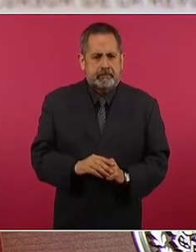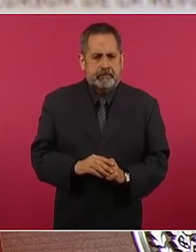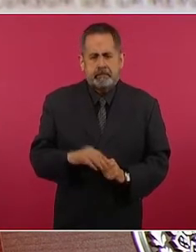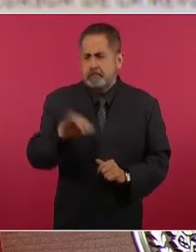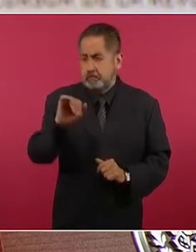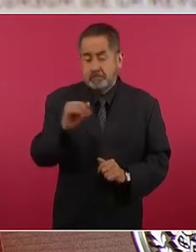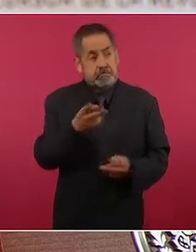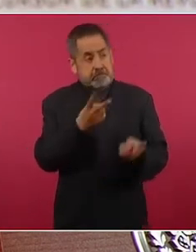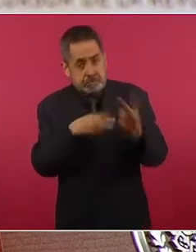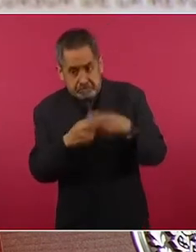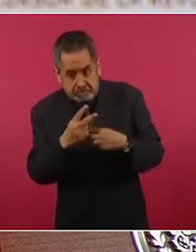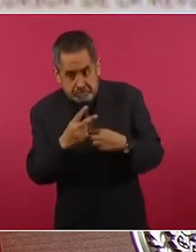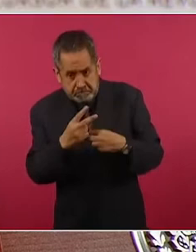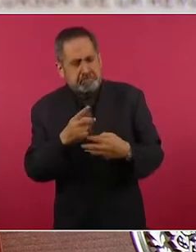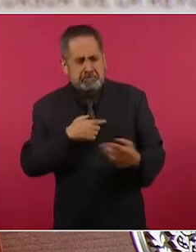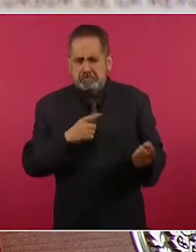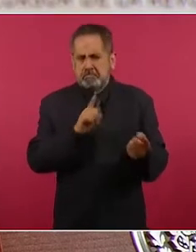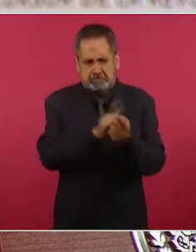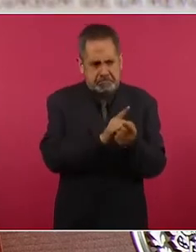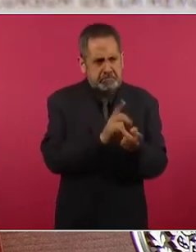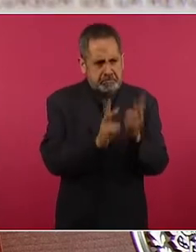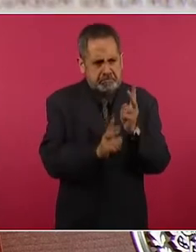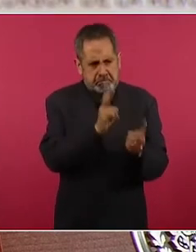Sí, si viene lo recibimos, este,